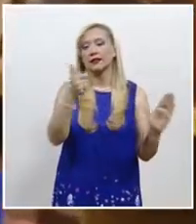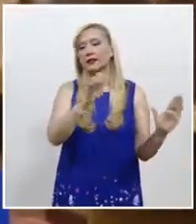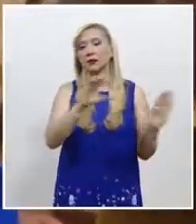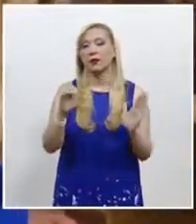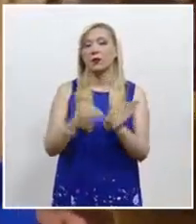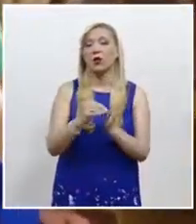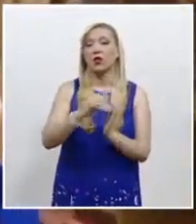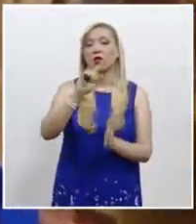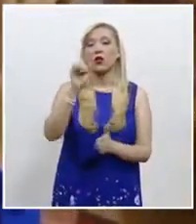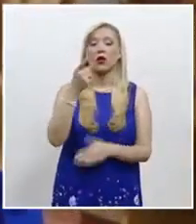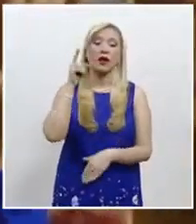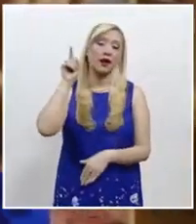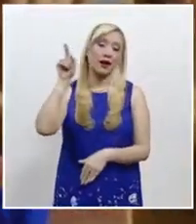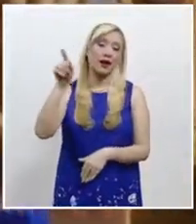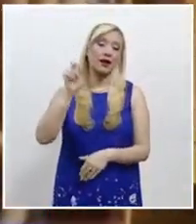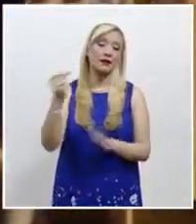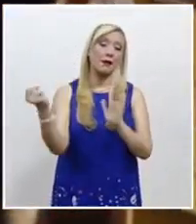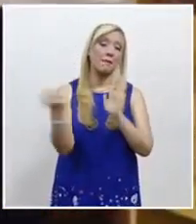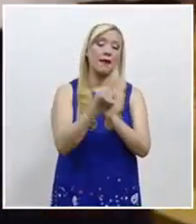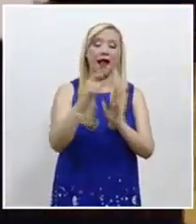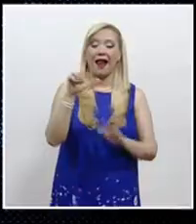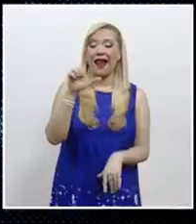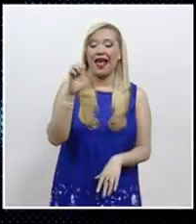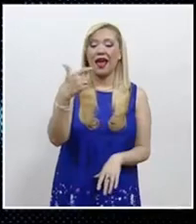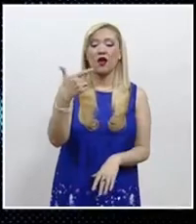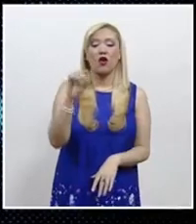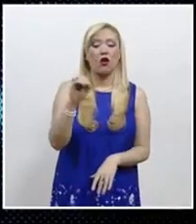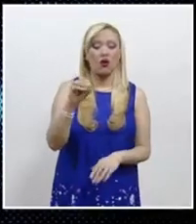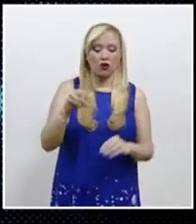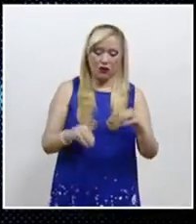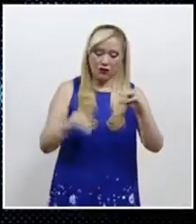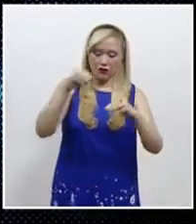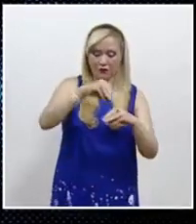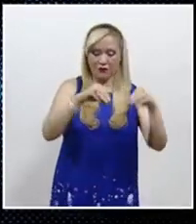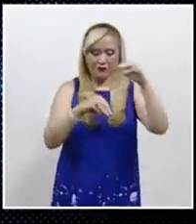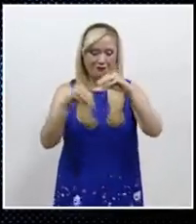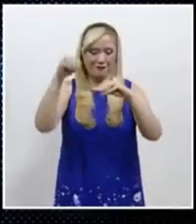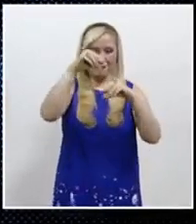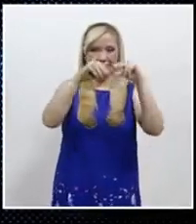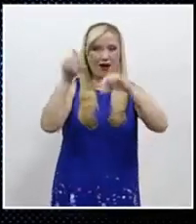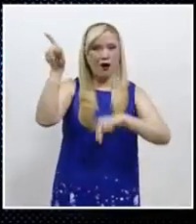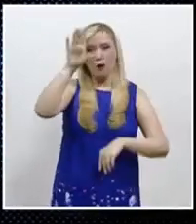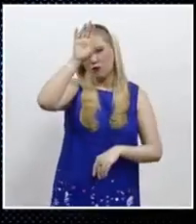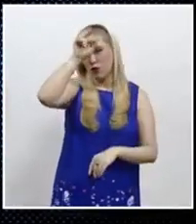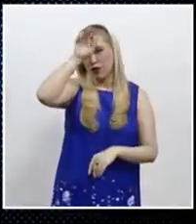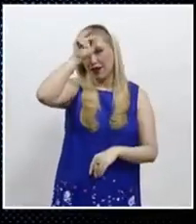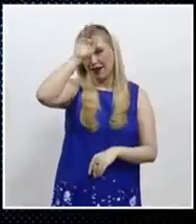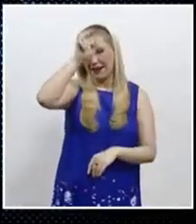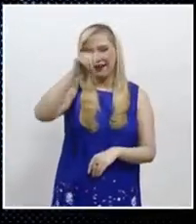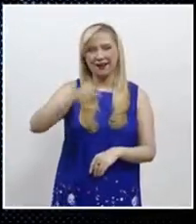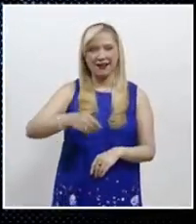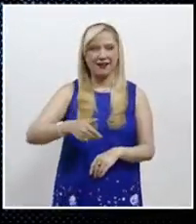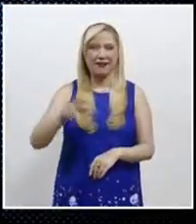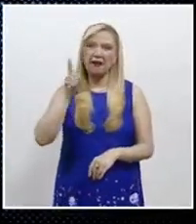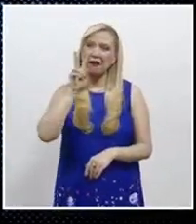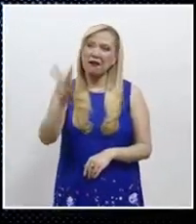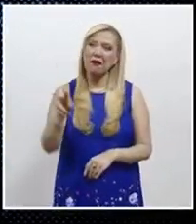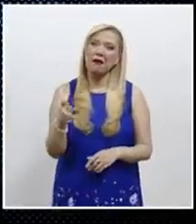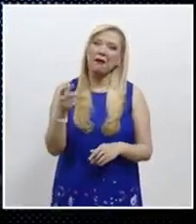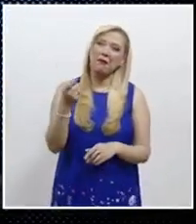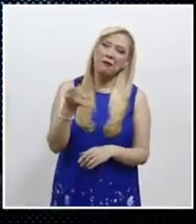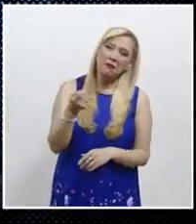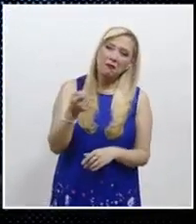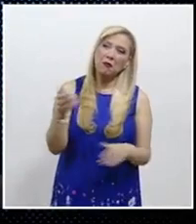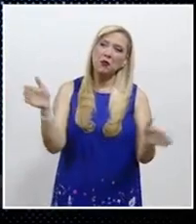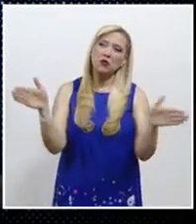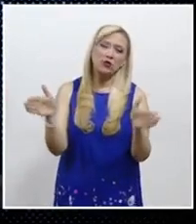millones por parte de la marca Lego en Monterrey. Y ya Lego no es una fábrica de esas que estamos acostumbrados a ver de 20, 30,